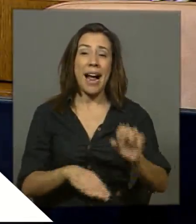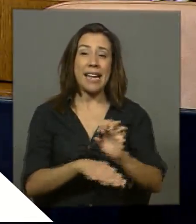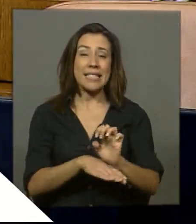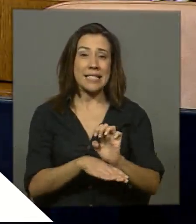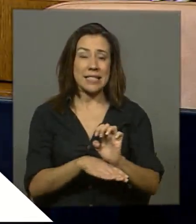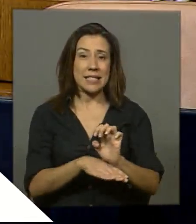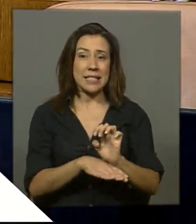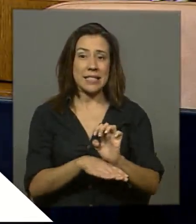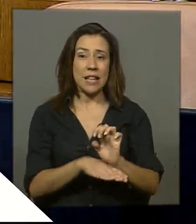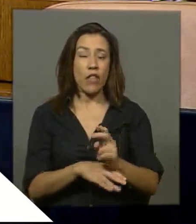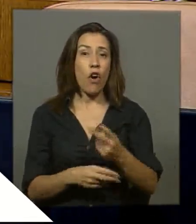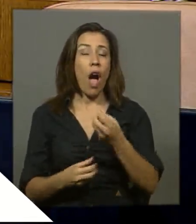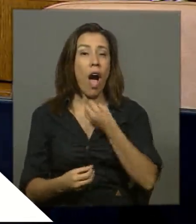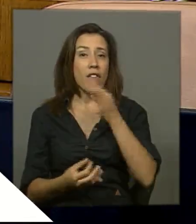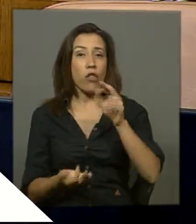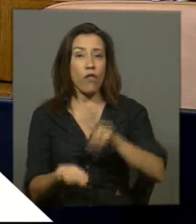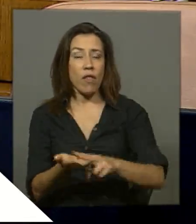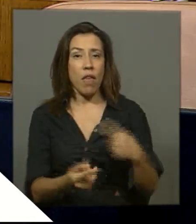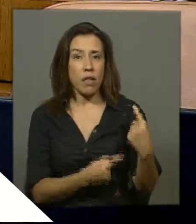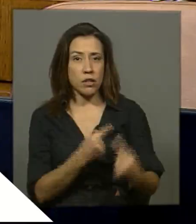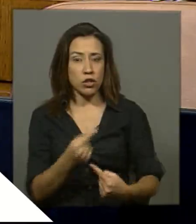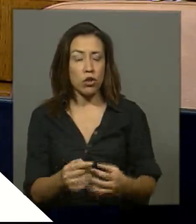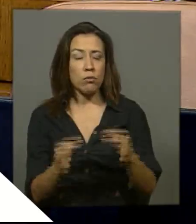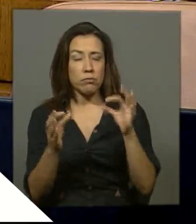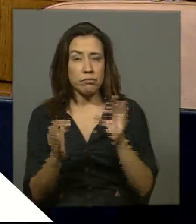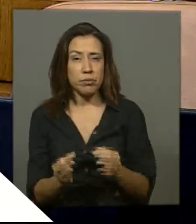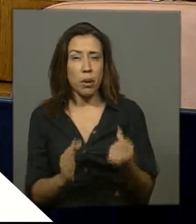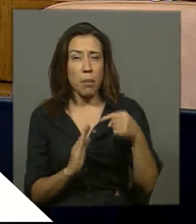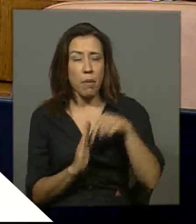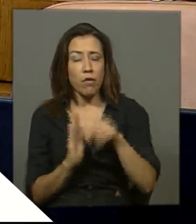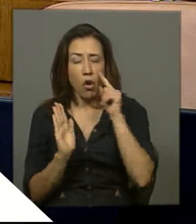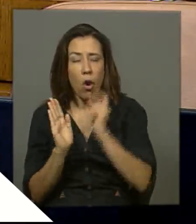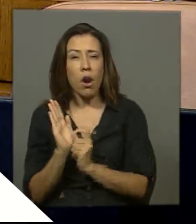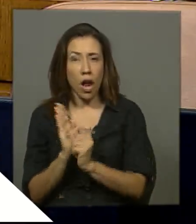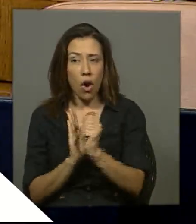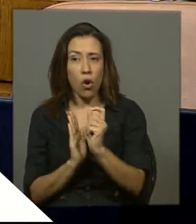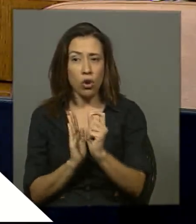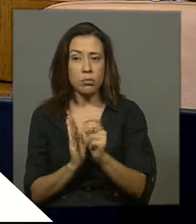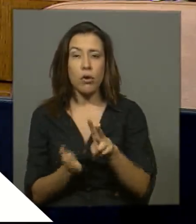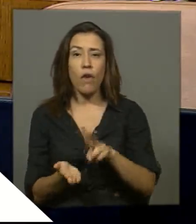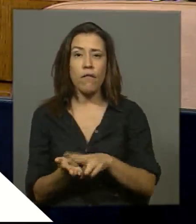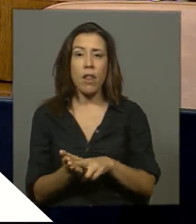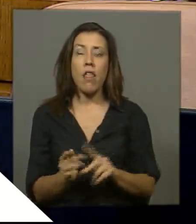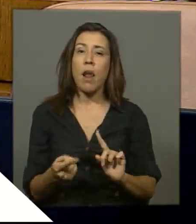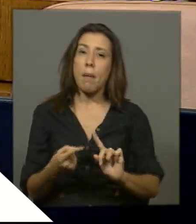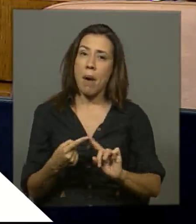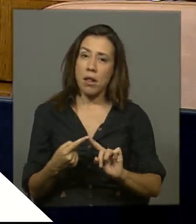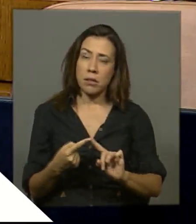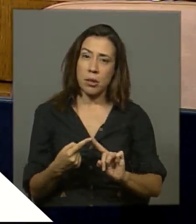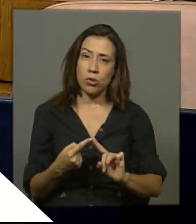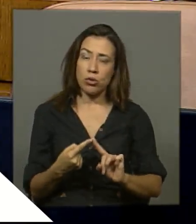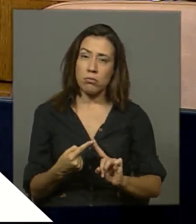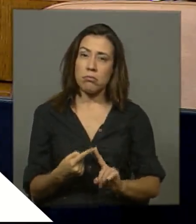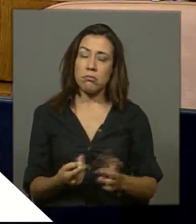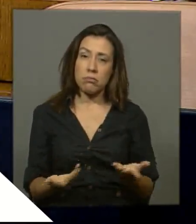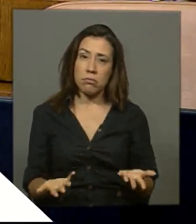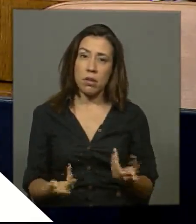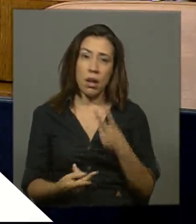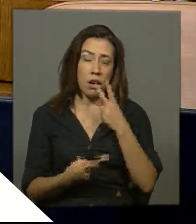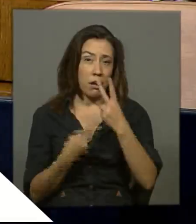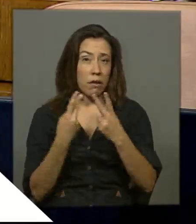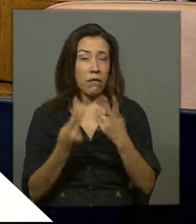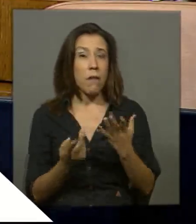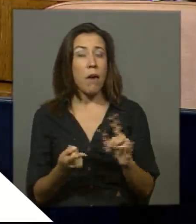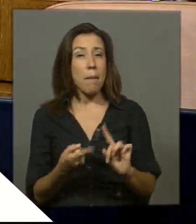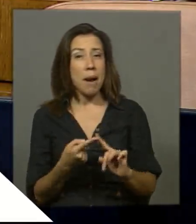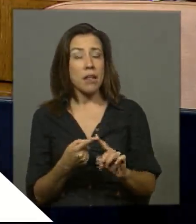base de la verdad histórica el auténtico profundo reconocimiento la verdadera participación que por cierto debe contemplar